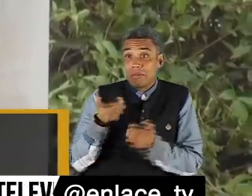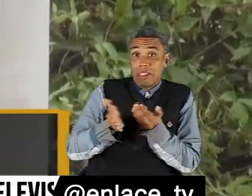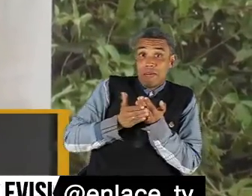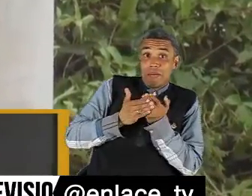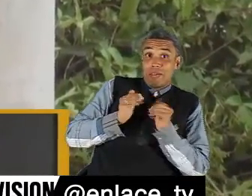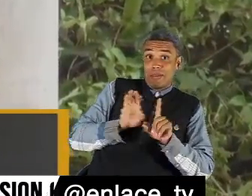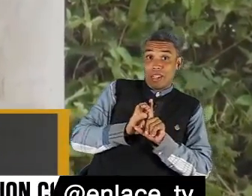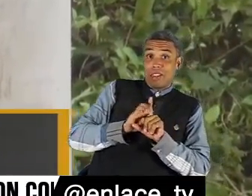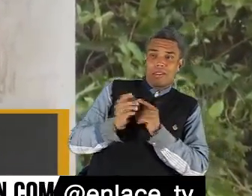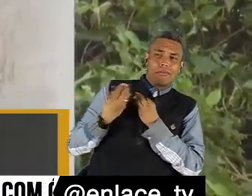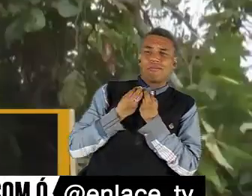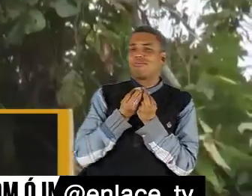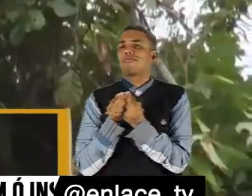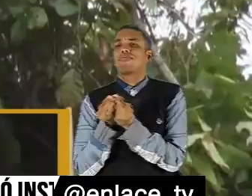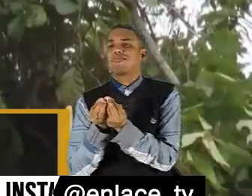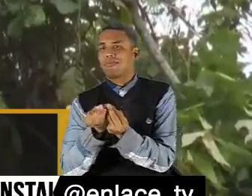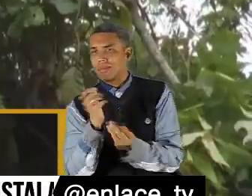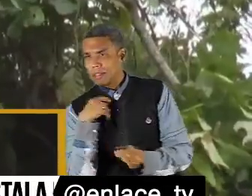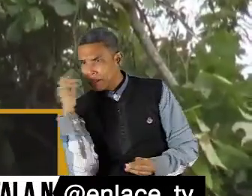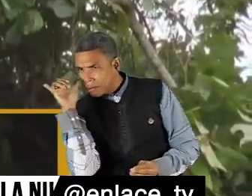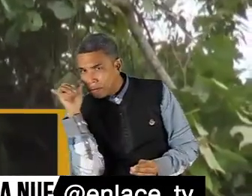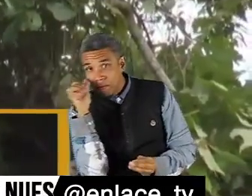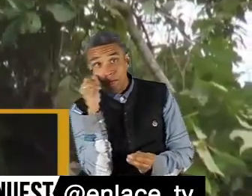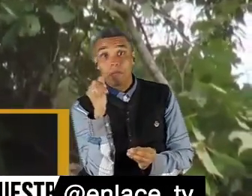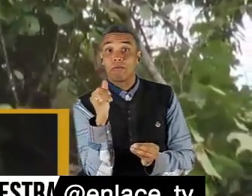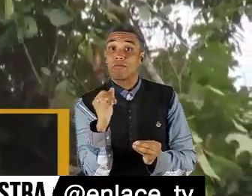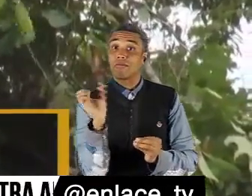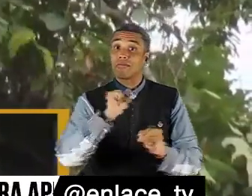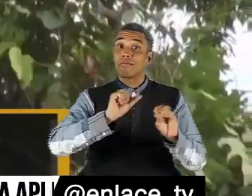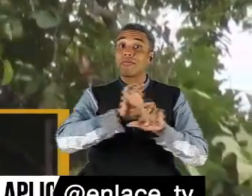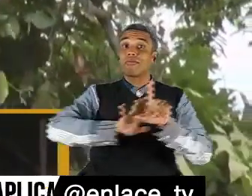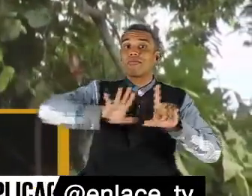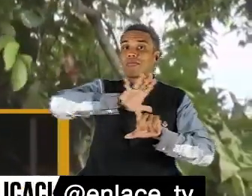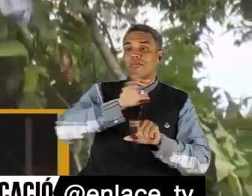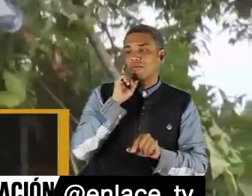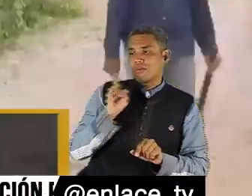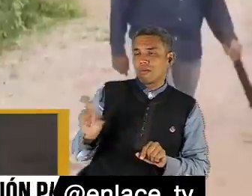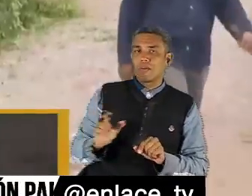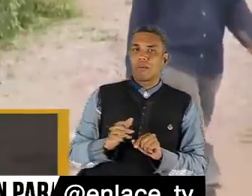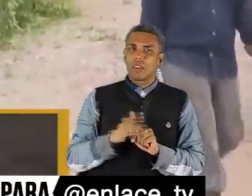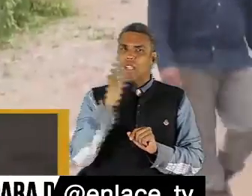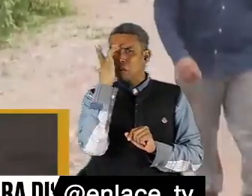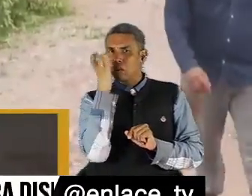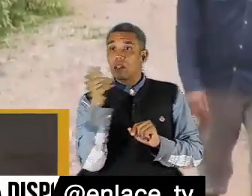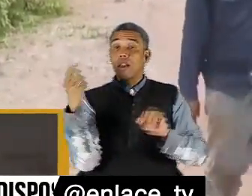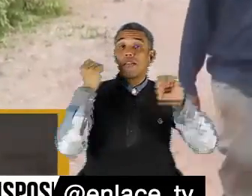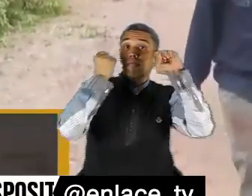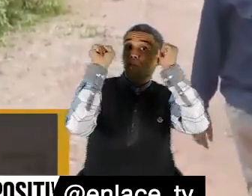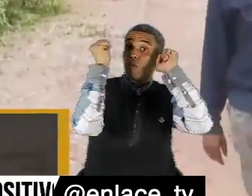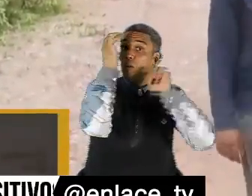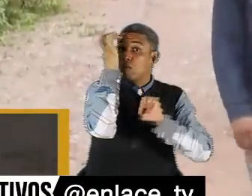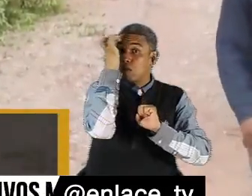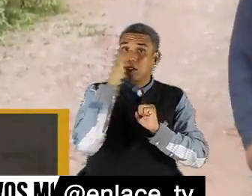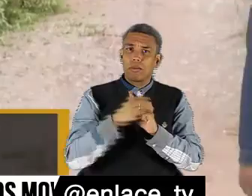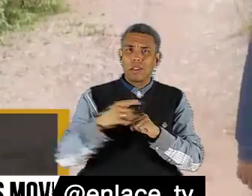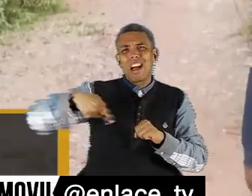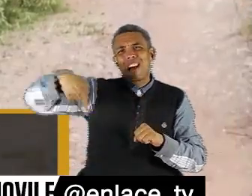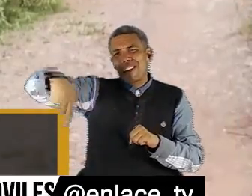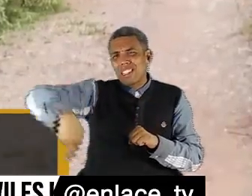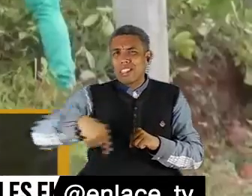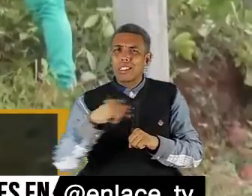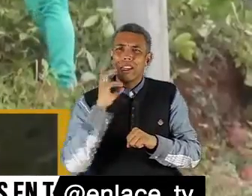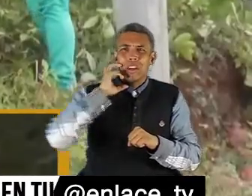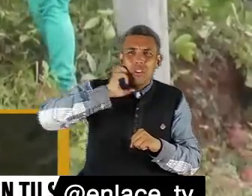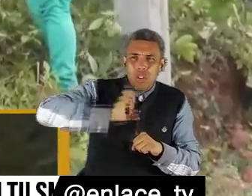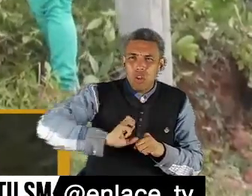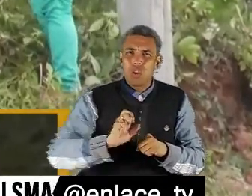Castalia. Nos constatamos de un sinnúmero de problemáticas, la principal, la delincuencia, que se convirtió en el pan de cada día de esa comunidad humilde